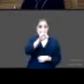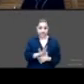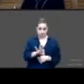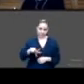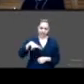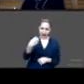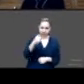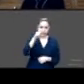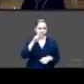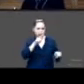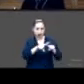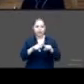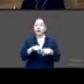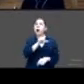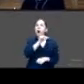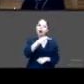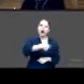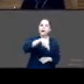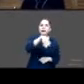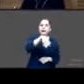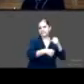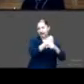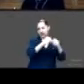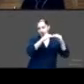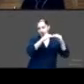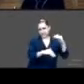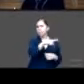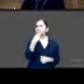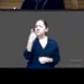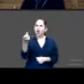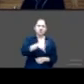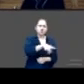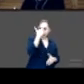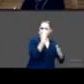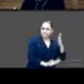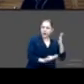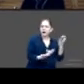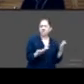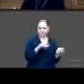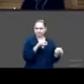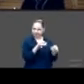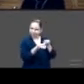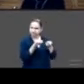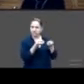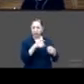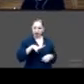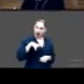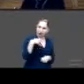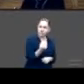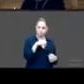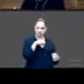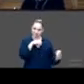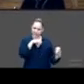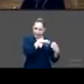sugieren que algunos embarazos en la adolescencia denotan estar vinculados con coerción, engaño o abuso. Datos del ENADI